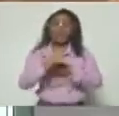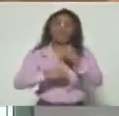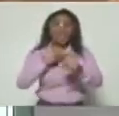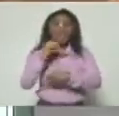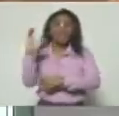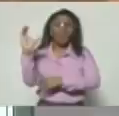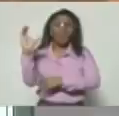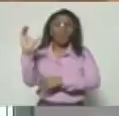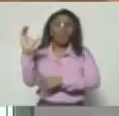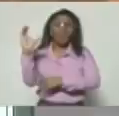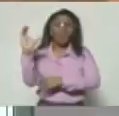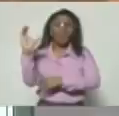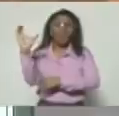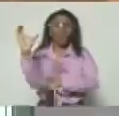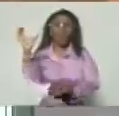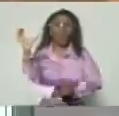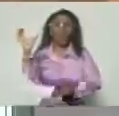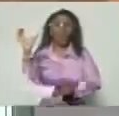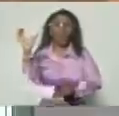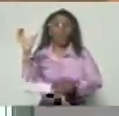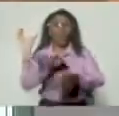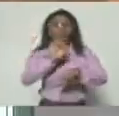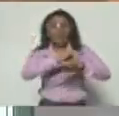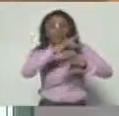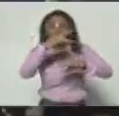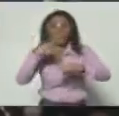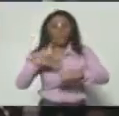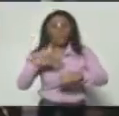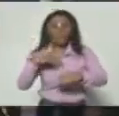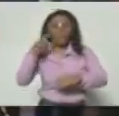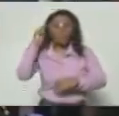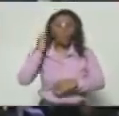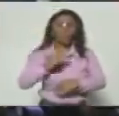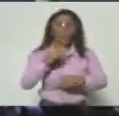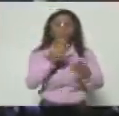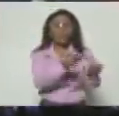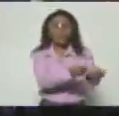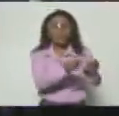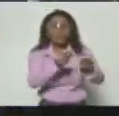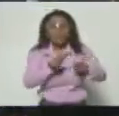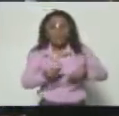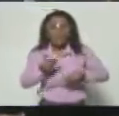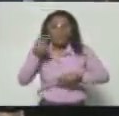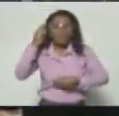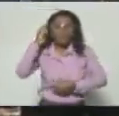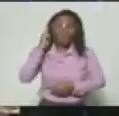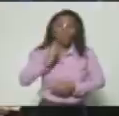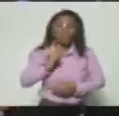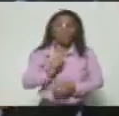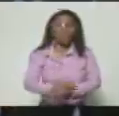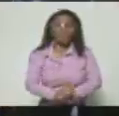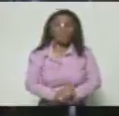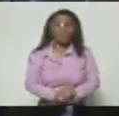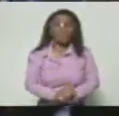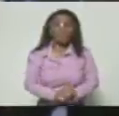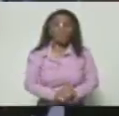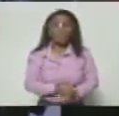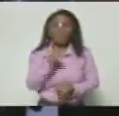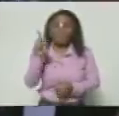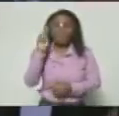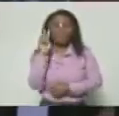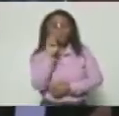Colombia hoy, dejó Bolívar, las que no había dejado Bolívar, con su